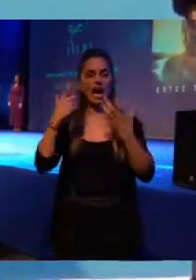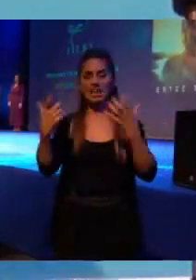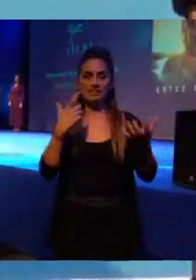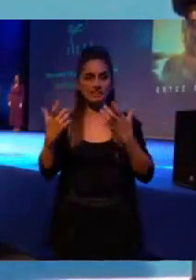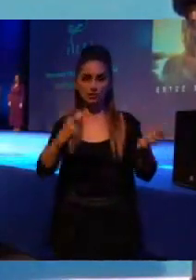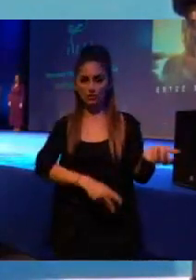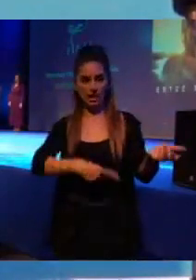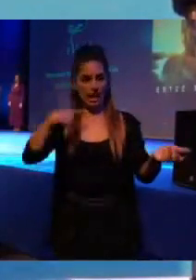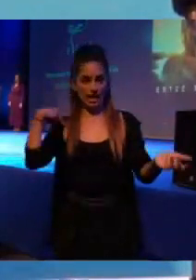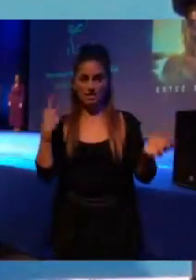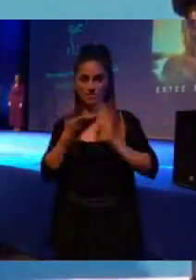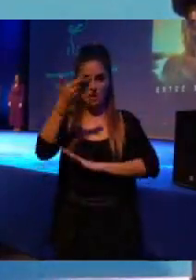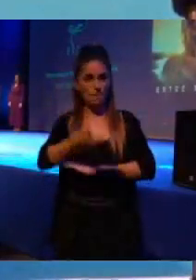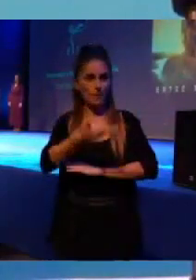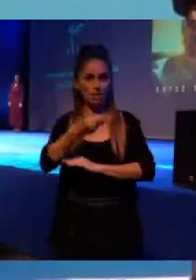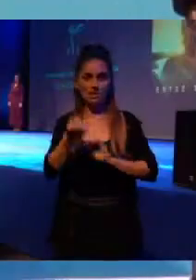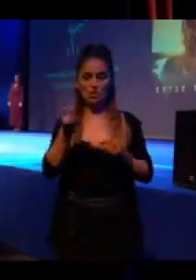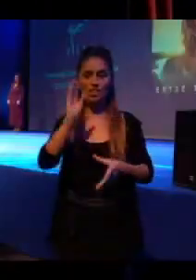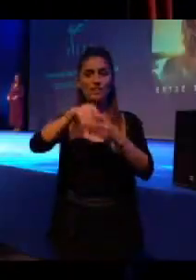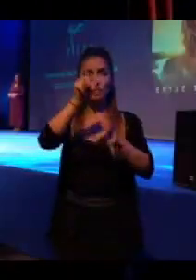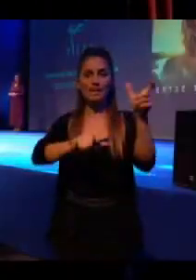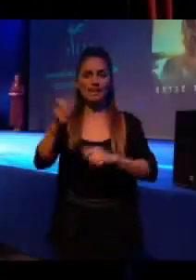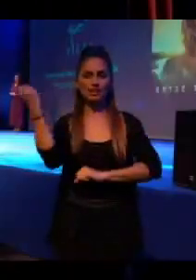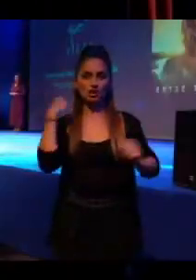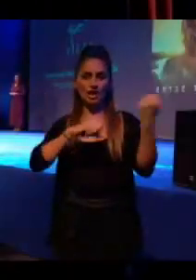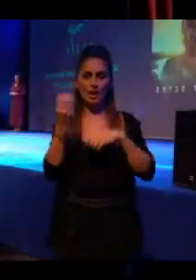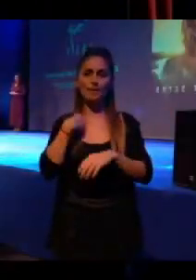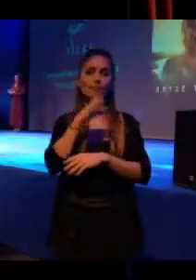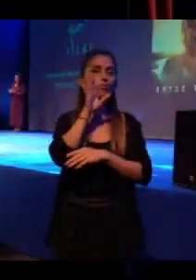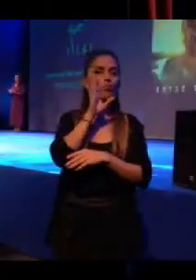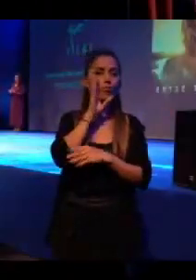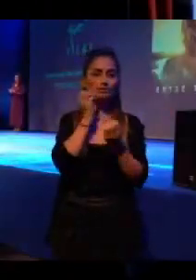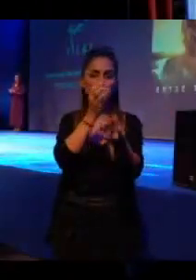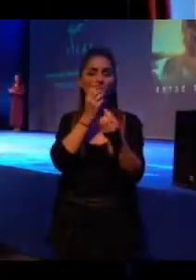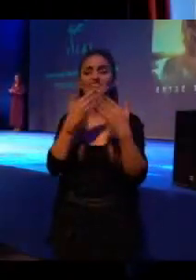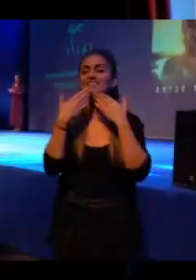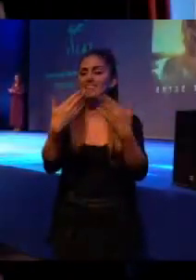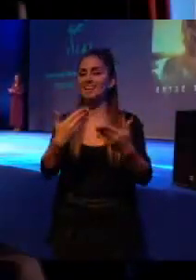importante como los personajes que acaba de describir aquí Juanjo. Muchísimas gracias.